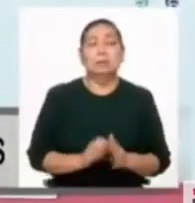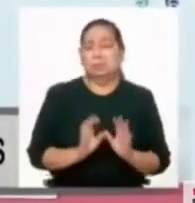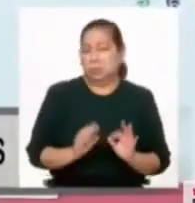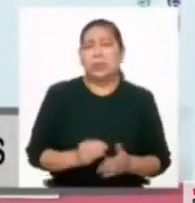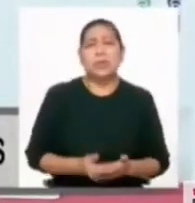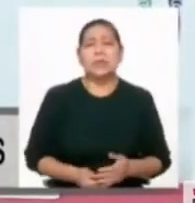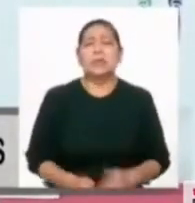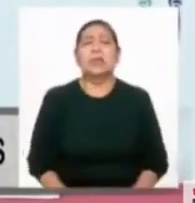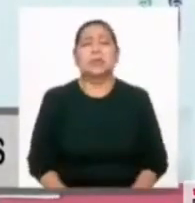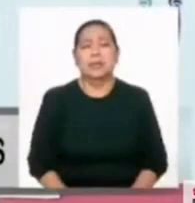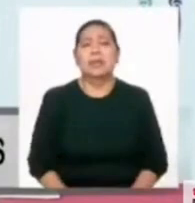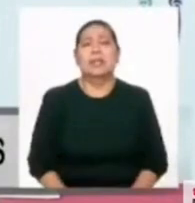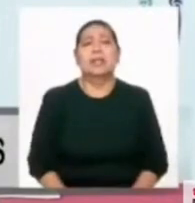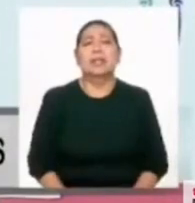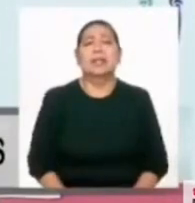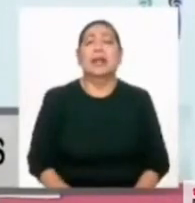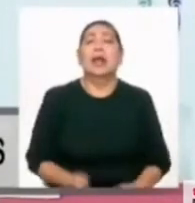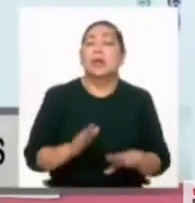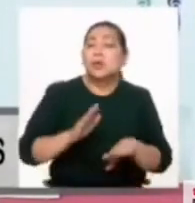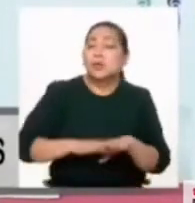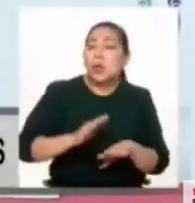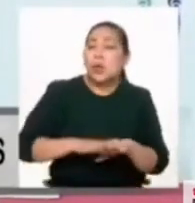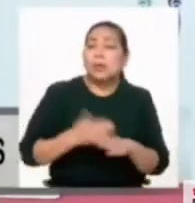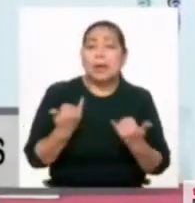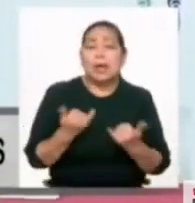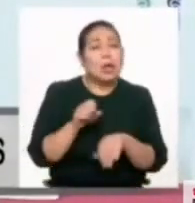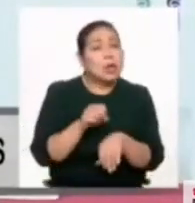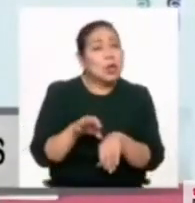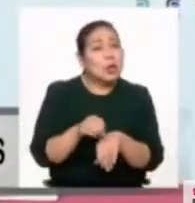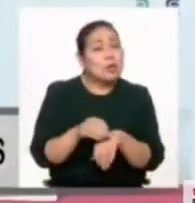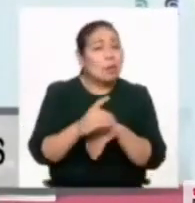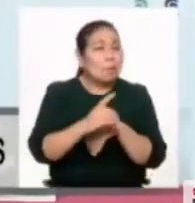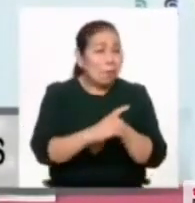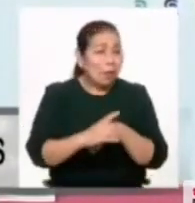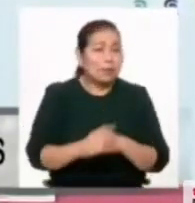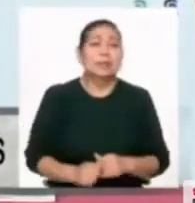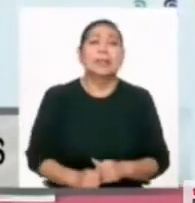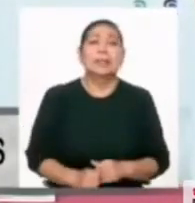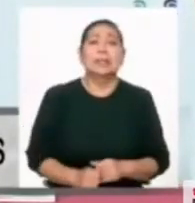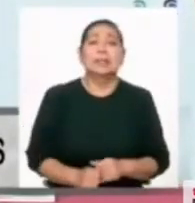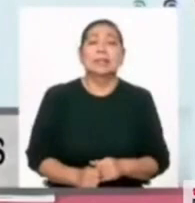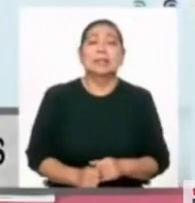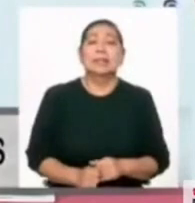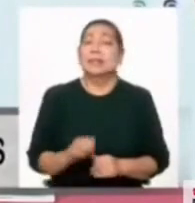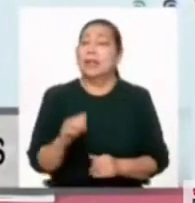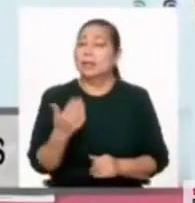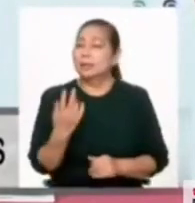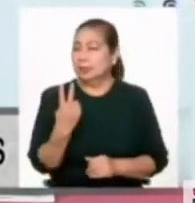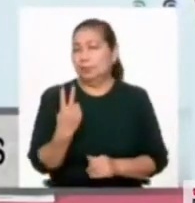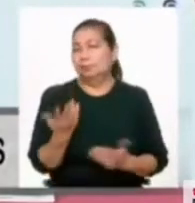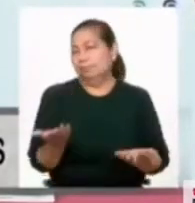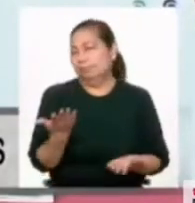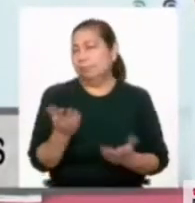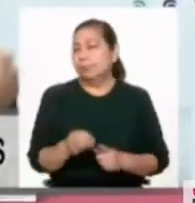Eso con relación a la señora Dina. En relación a los consejos descentralizados, hay